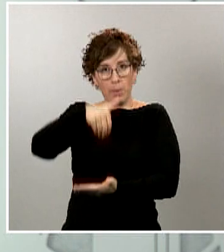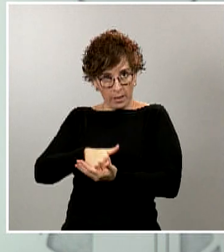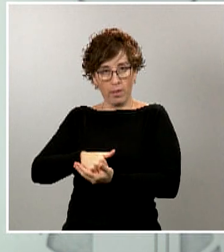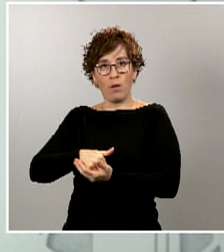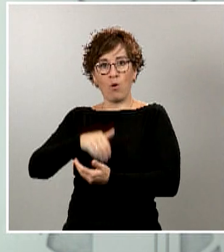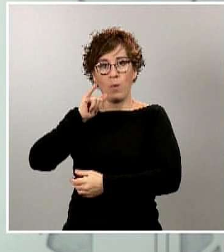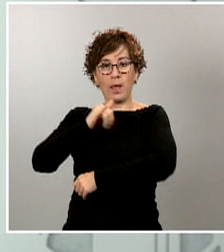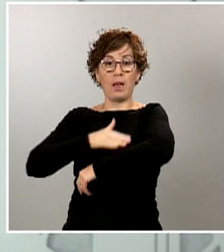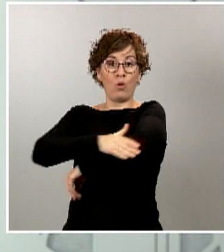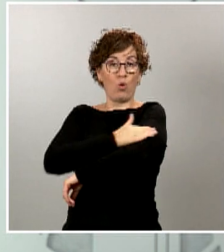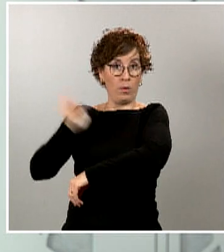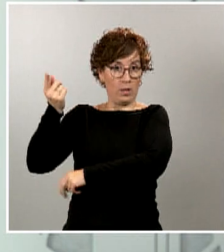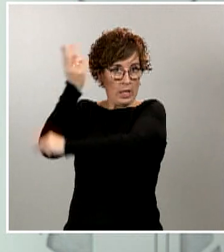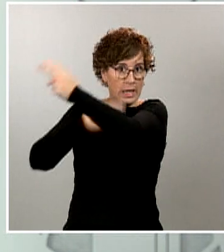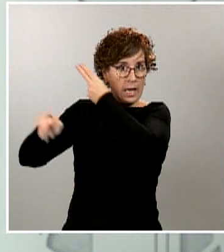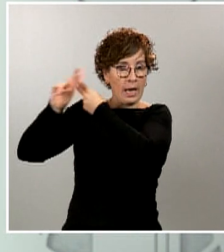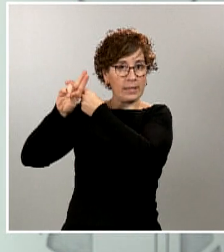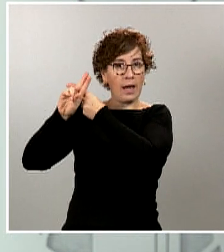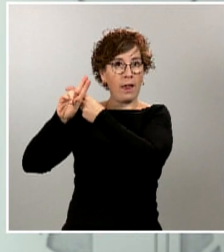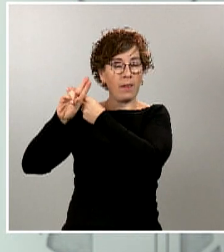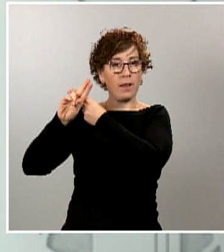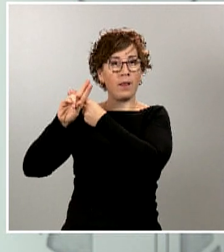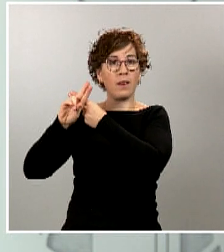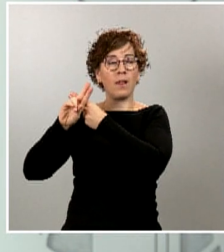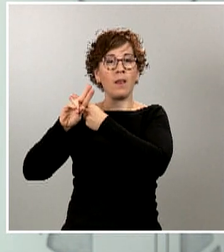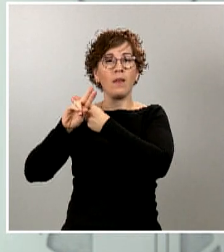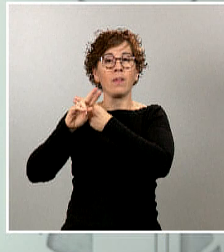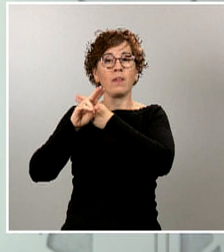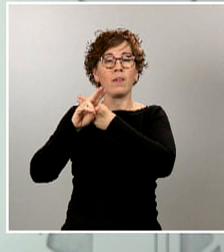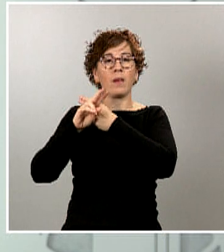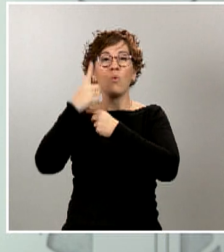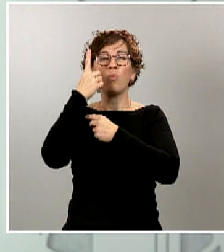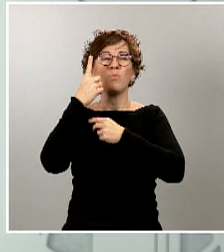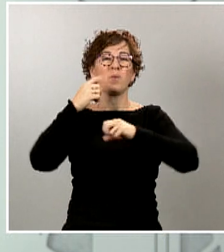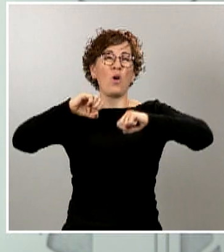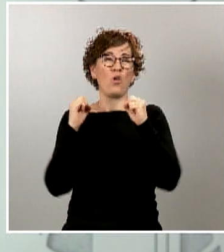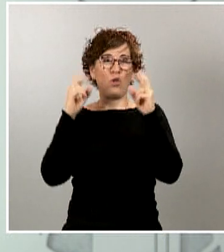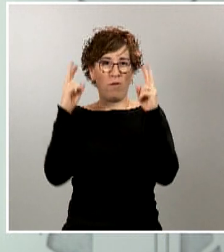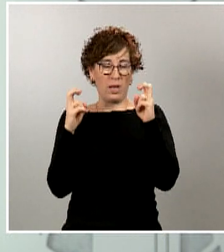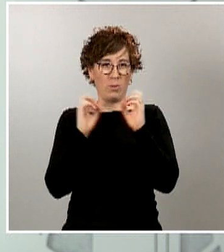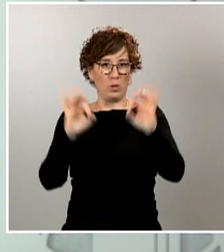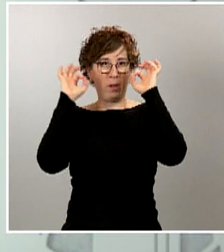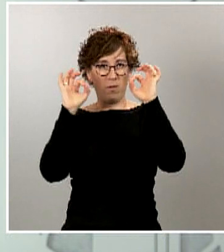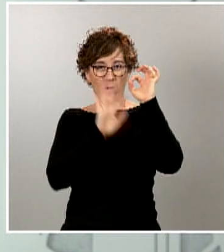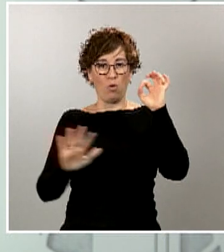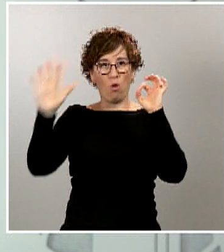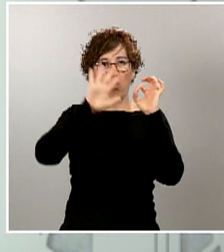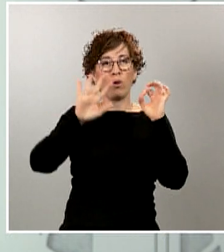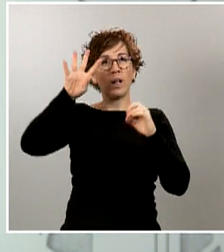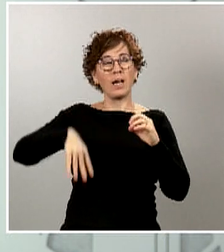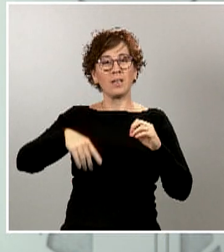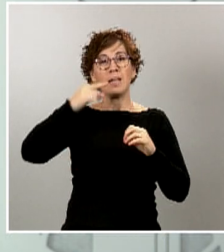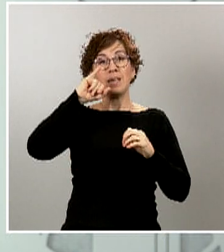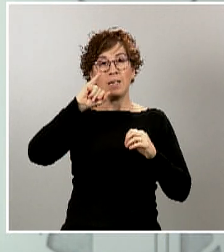Generalitat de levantar un confinamiento específico que había en la Conca d'Òdena, en Cataluña, en la zona de Igualada,